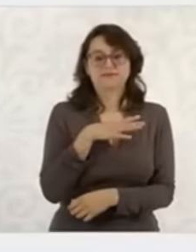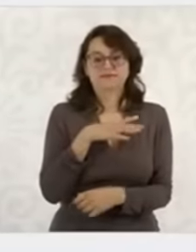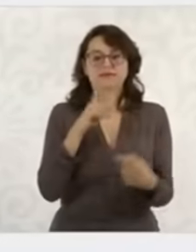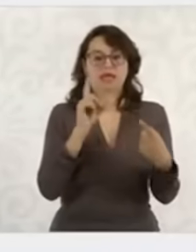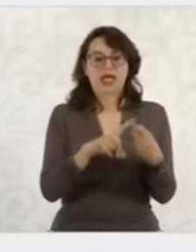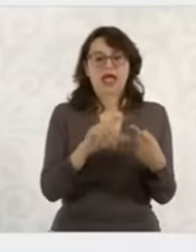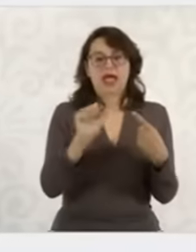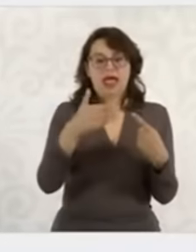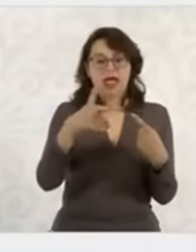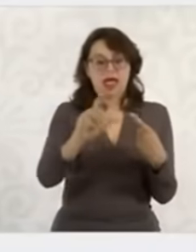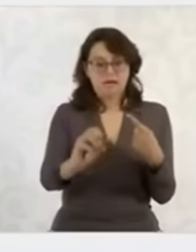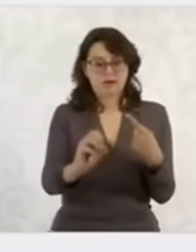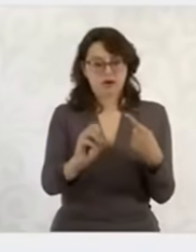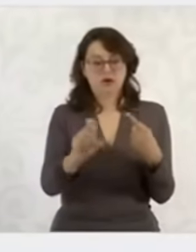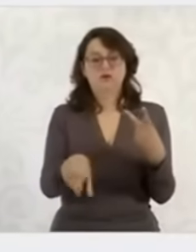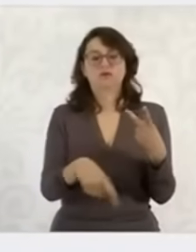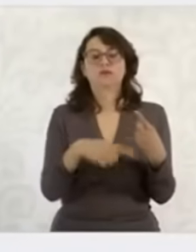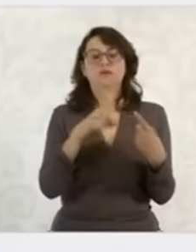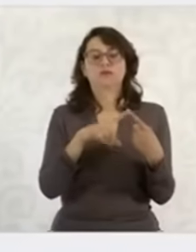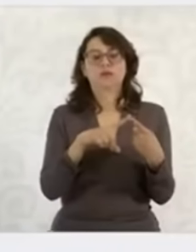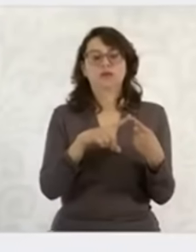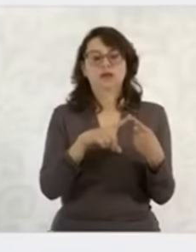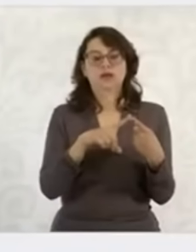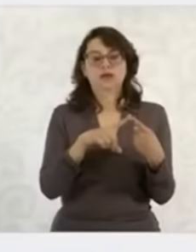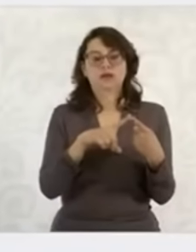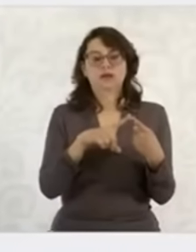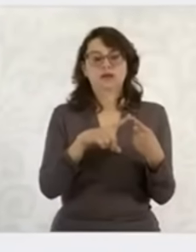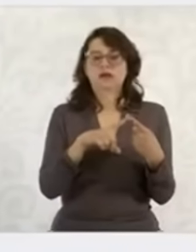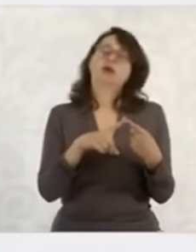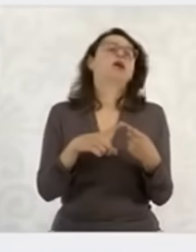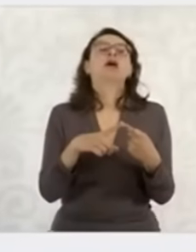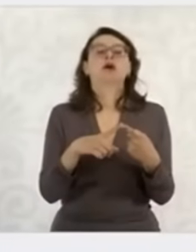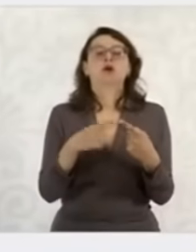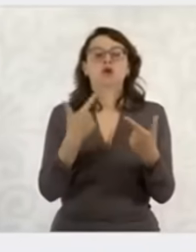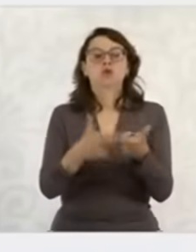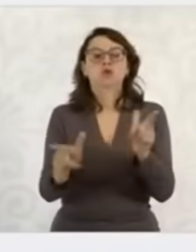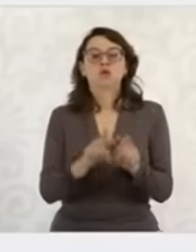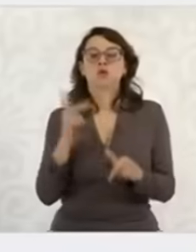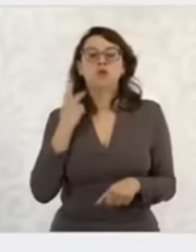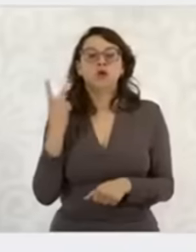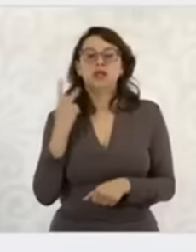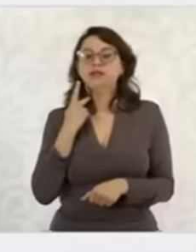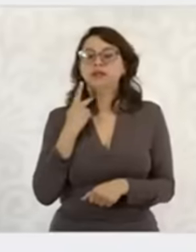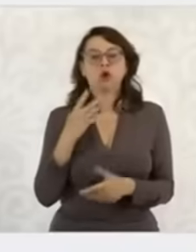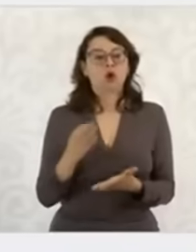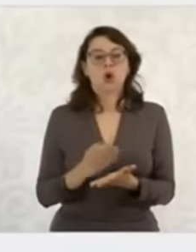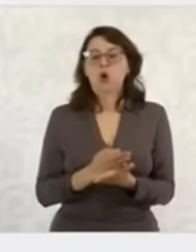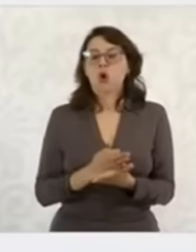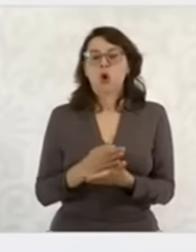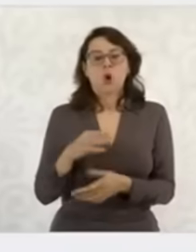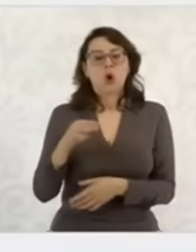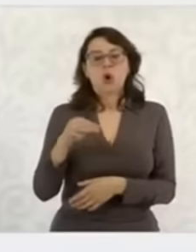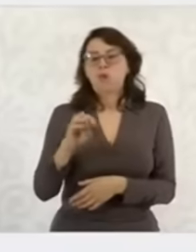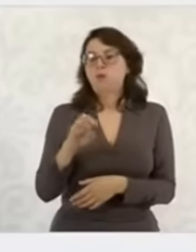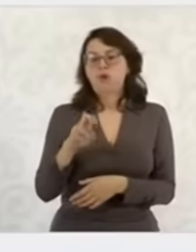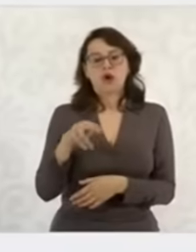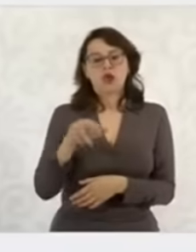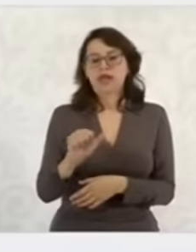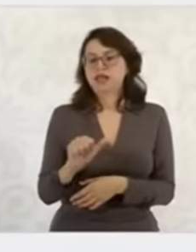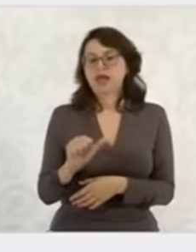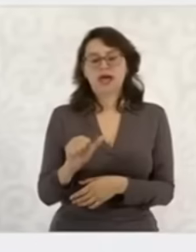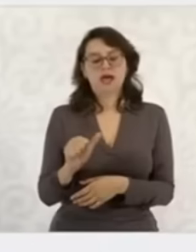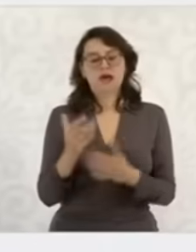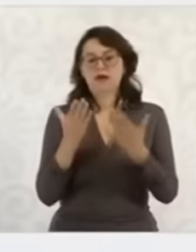Andrés Manuel López Obrador, entonces no existía Morena, era por una alianza donde estaba el